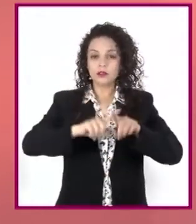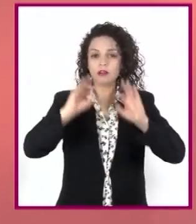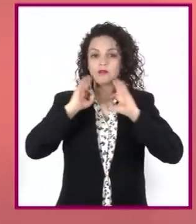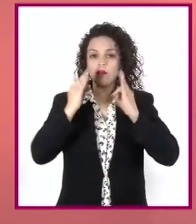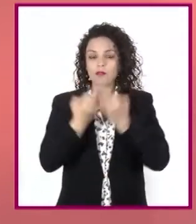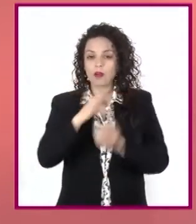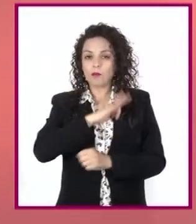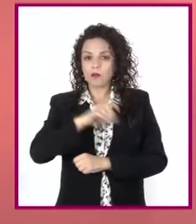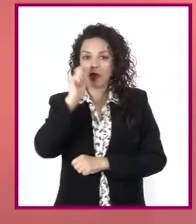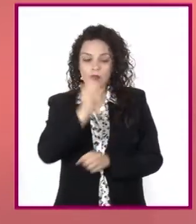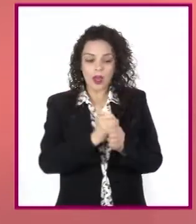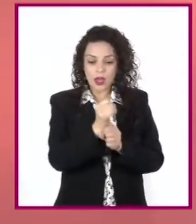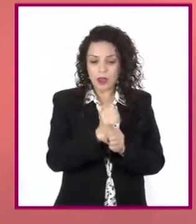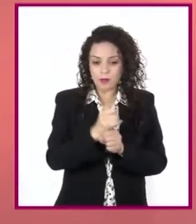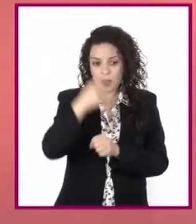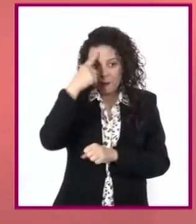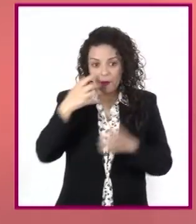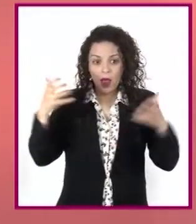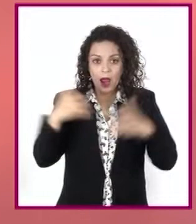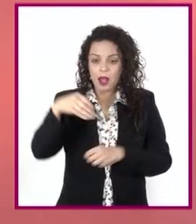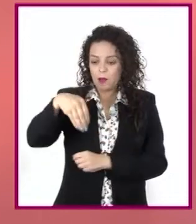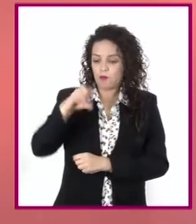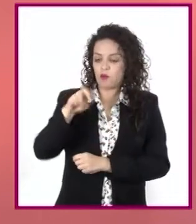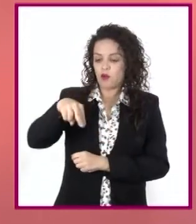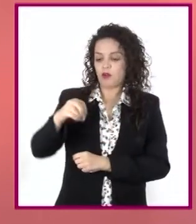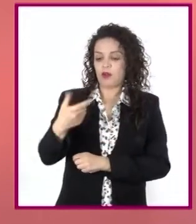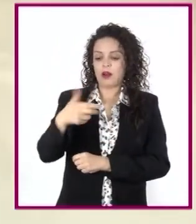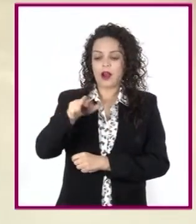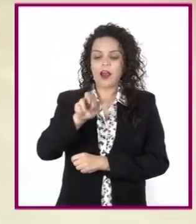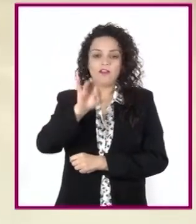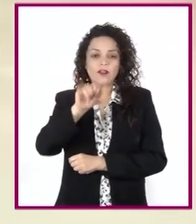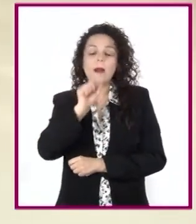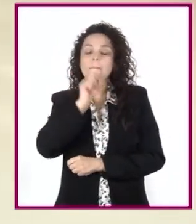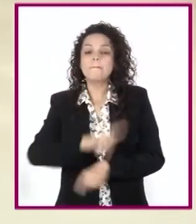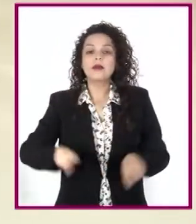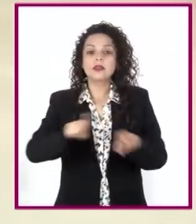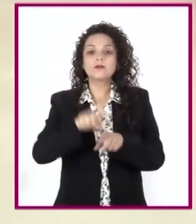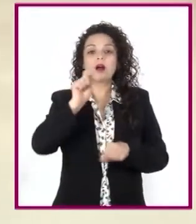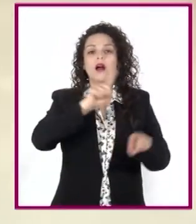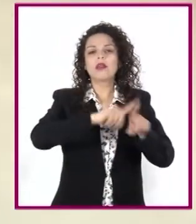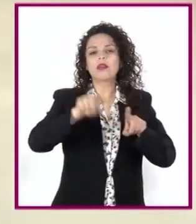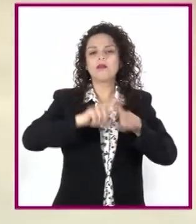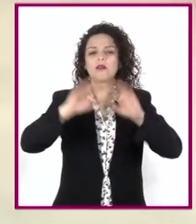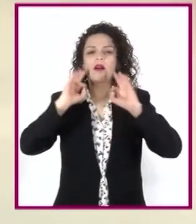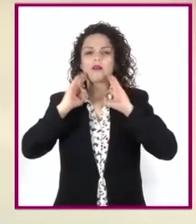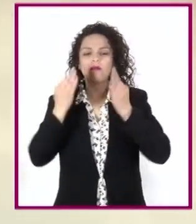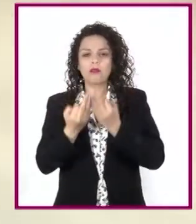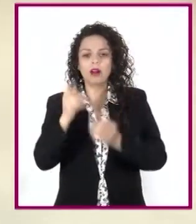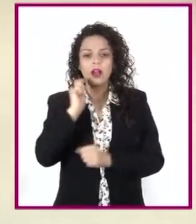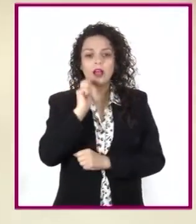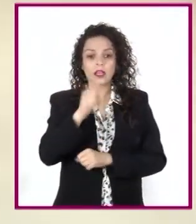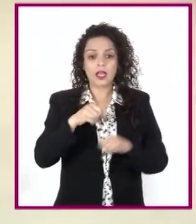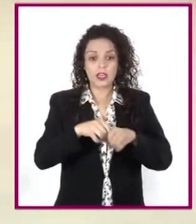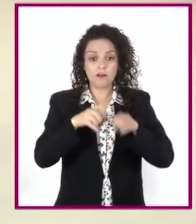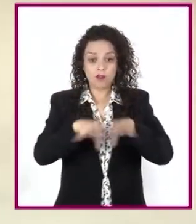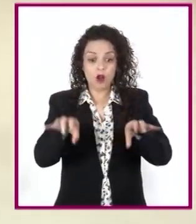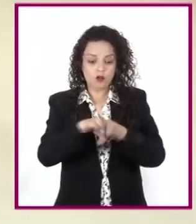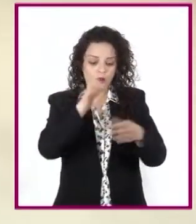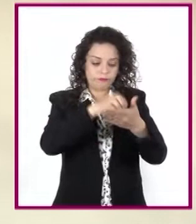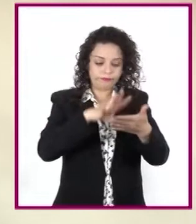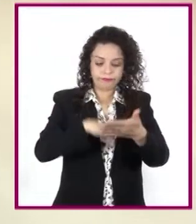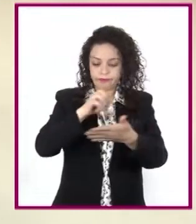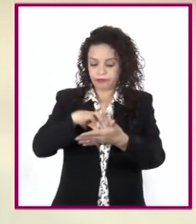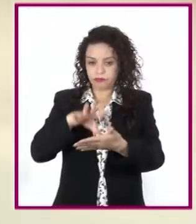como investigadores para la realización de su monografía, así como las distintas formas de citar la información obtenida de